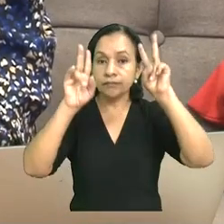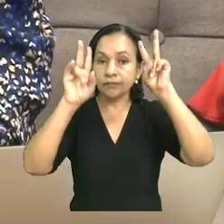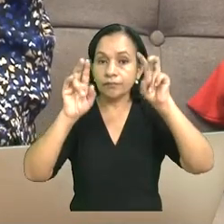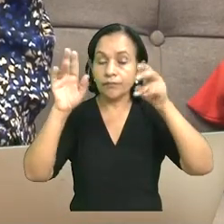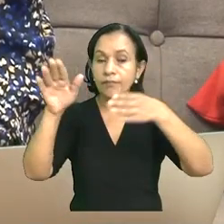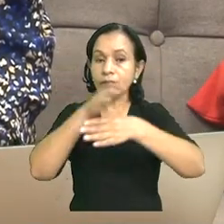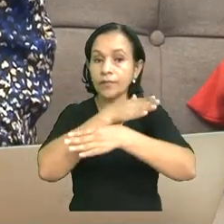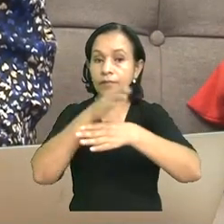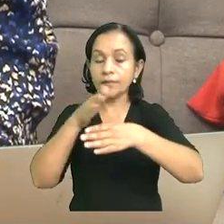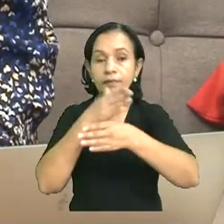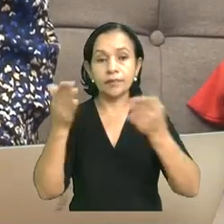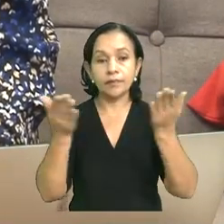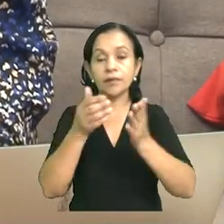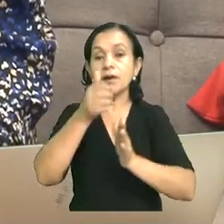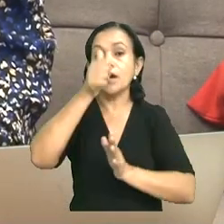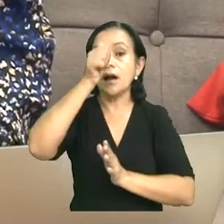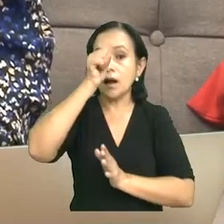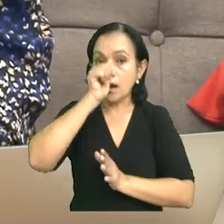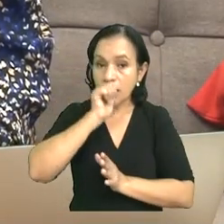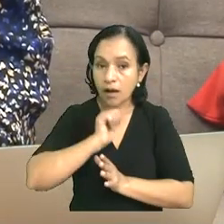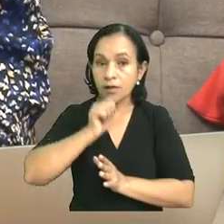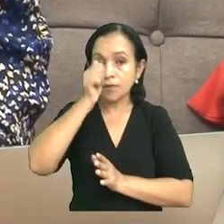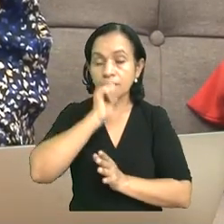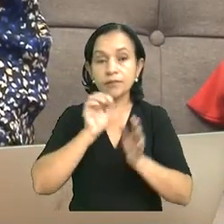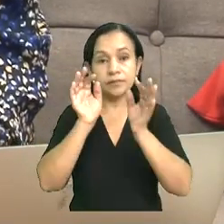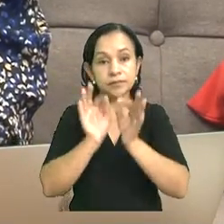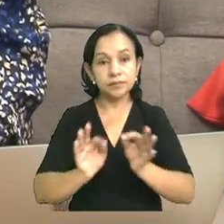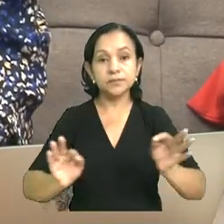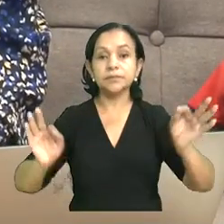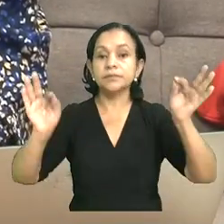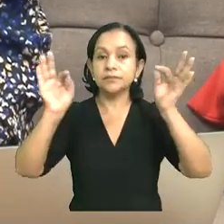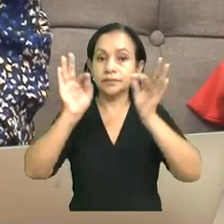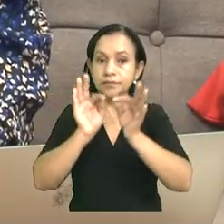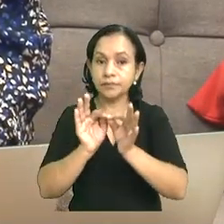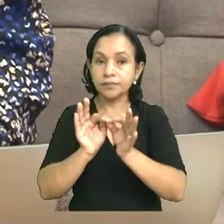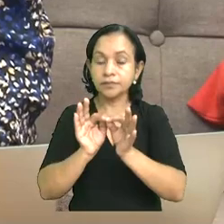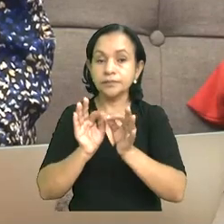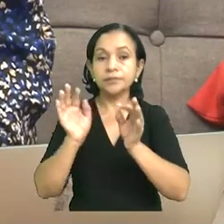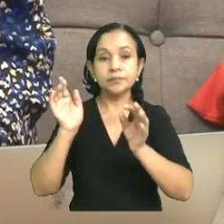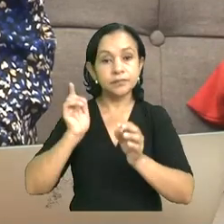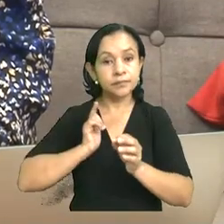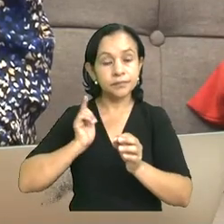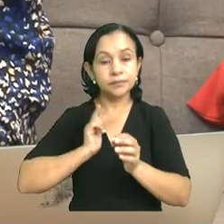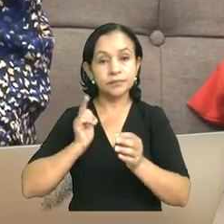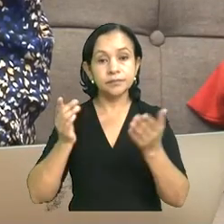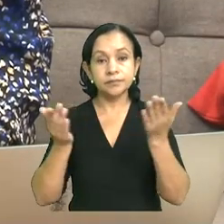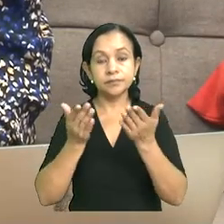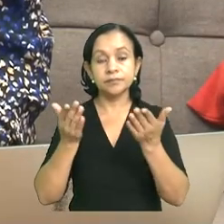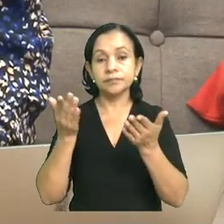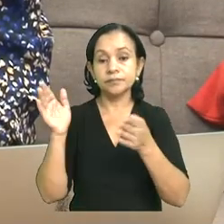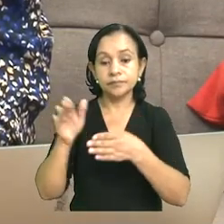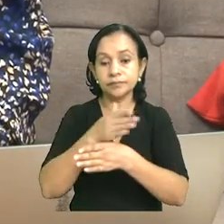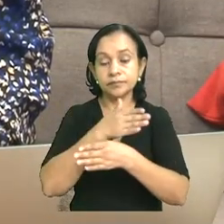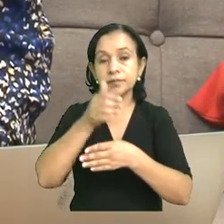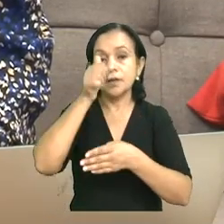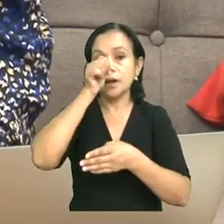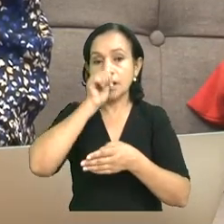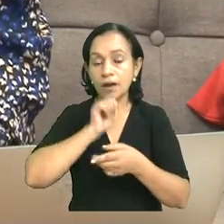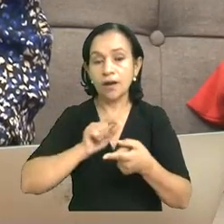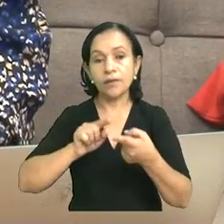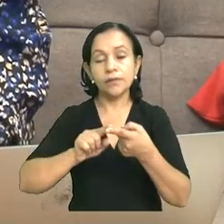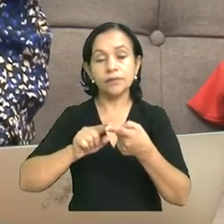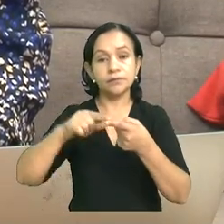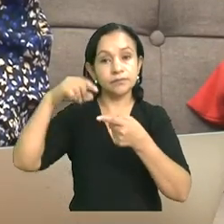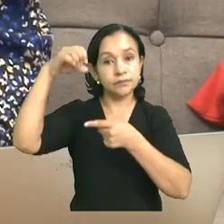ejemplo, el agua, ¿verdad?, que es importantísimo, que se garantiza lógicamente los sistemas de agua, la